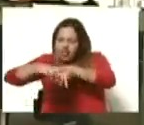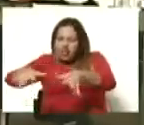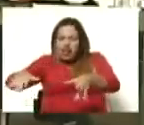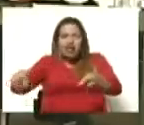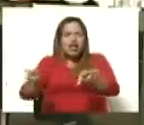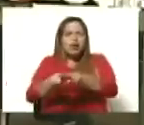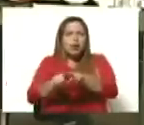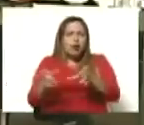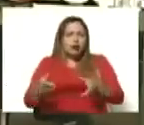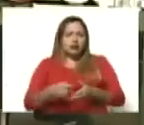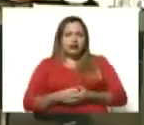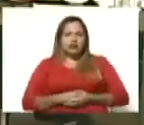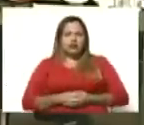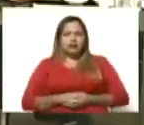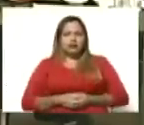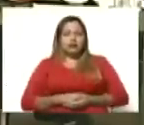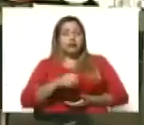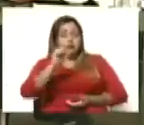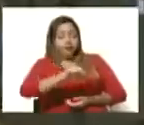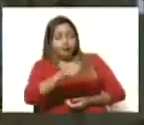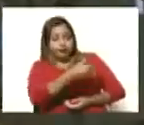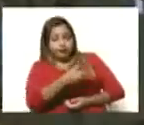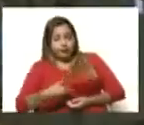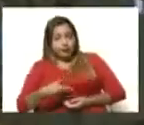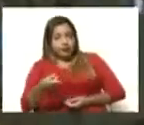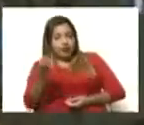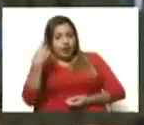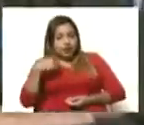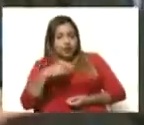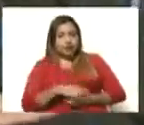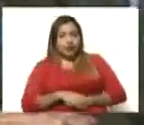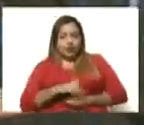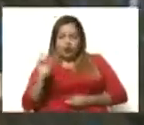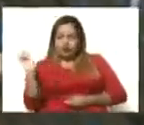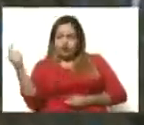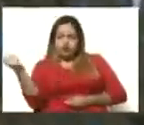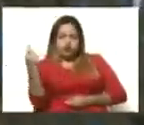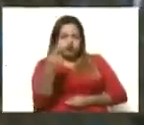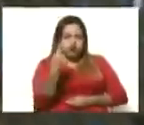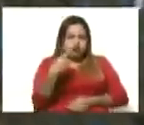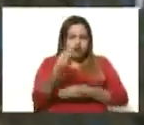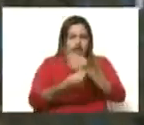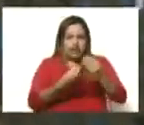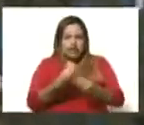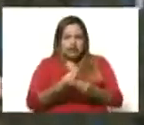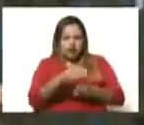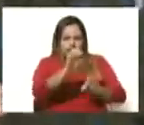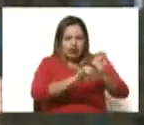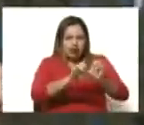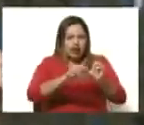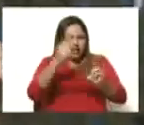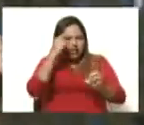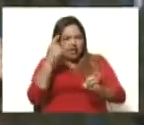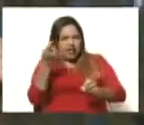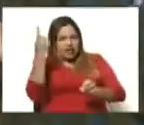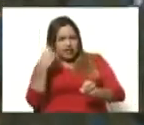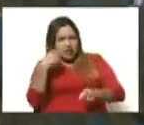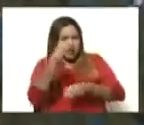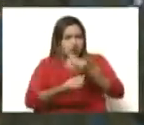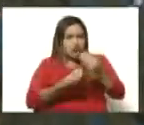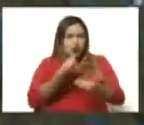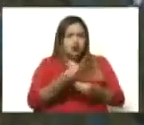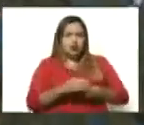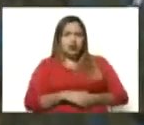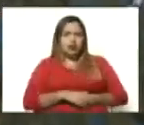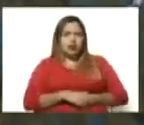volcán. Y ahí, presidente, ayer en el sobrevuelo que usted instruyó, se hicieron varios levantamientos el día de ayer. Se hizo levantamiento en